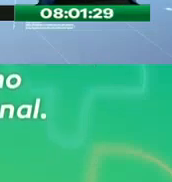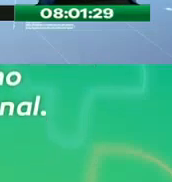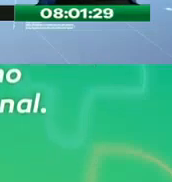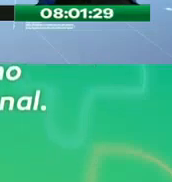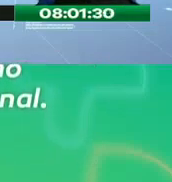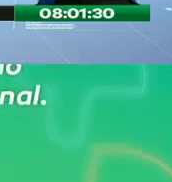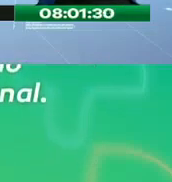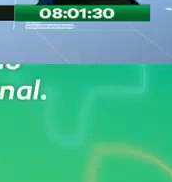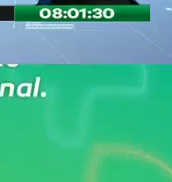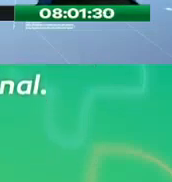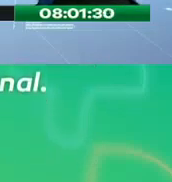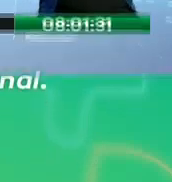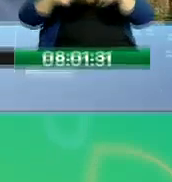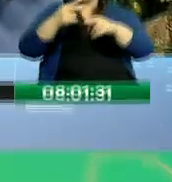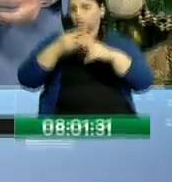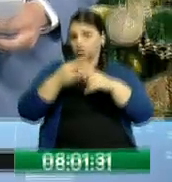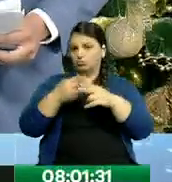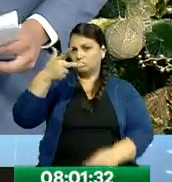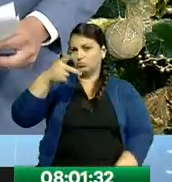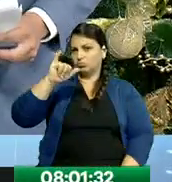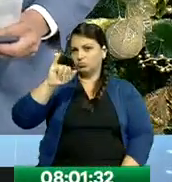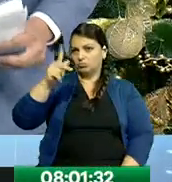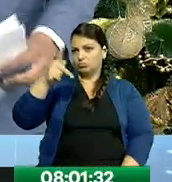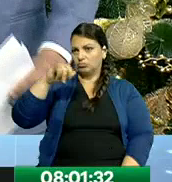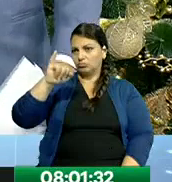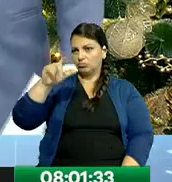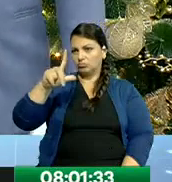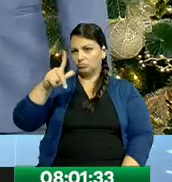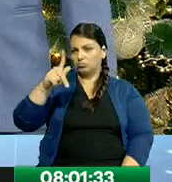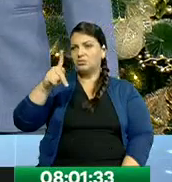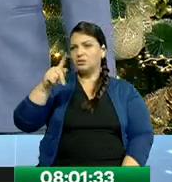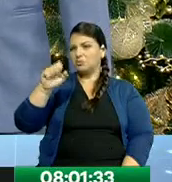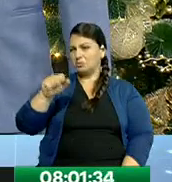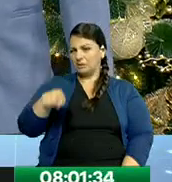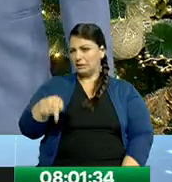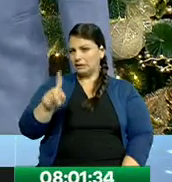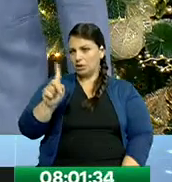sino en, cerca de Puerto Lucía. Oiga, había no menos de